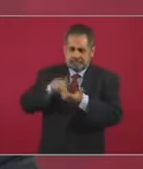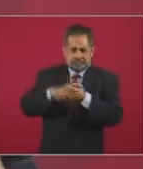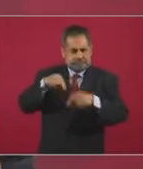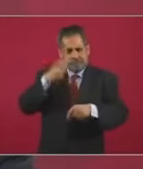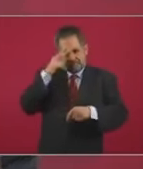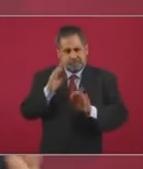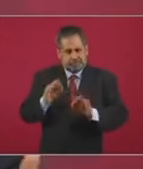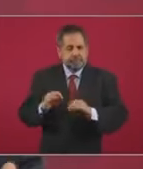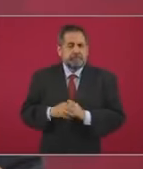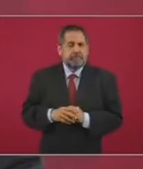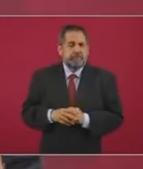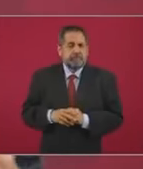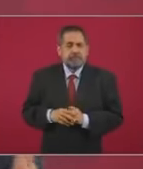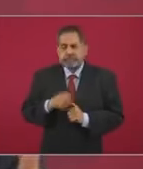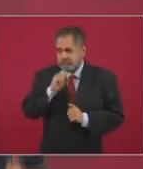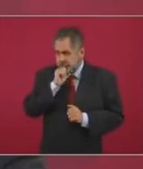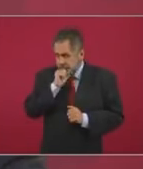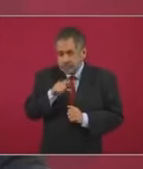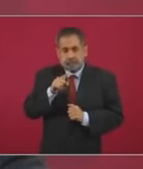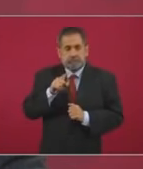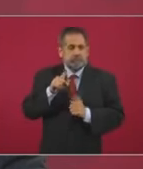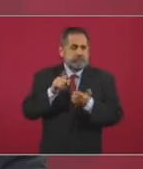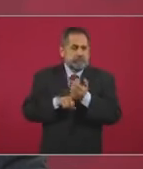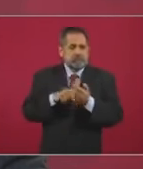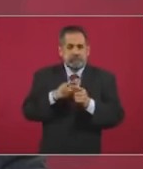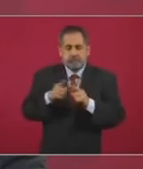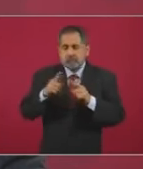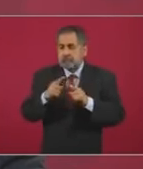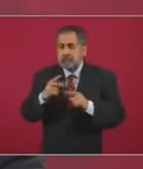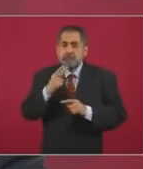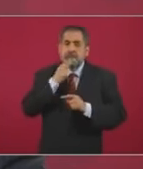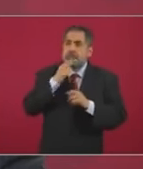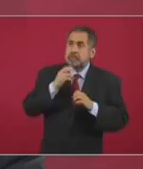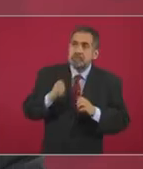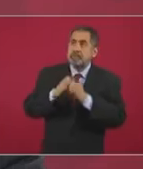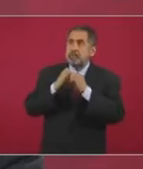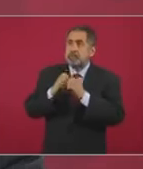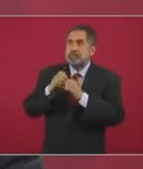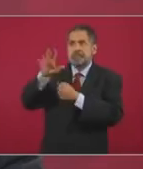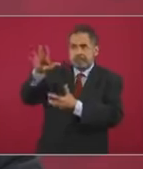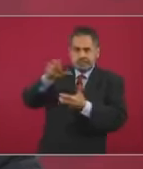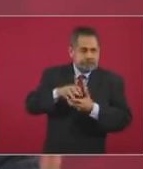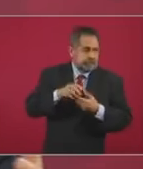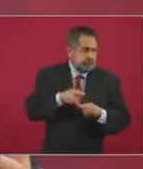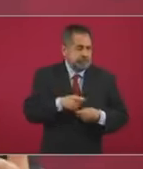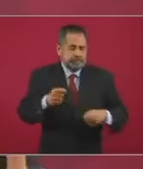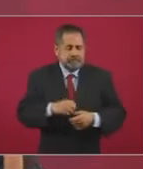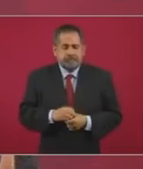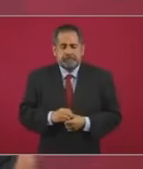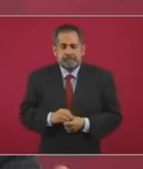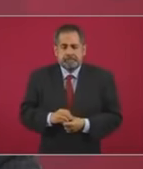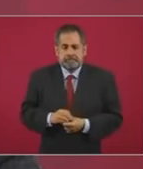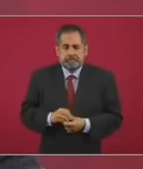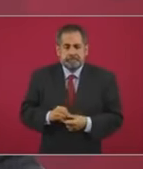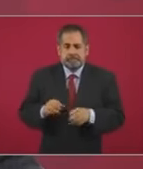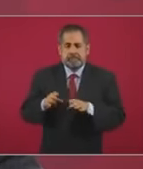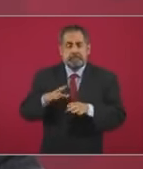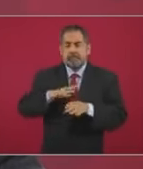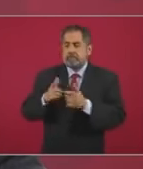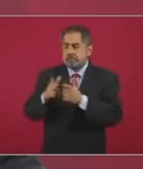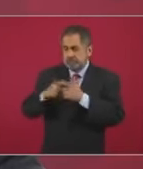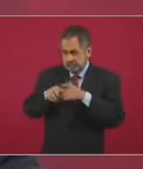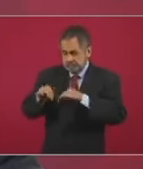en México, y ahora también las autorizaciones de uso en emergencias de los productos de prevención. Tenemos un grupo de